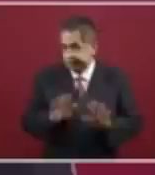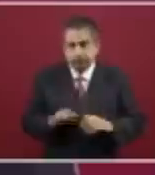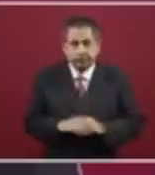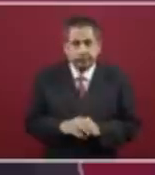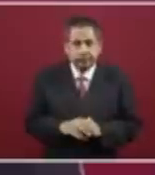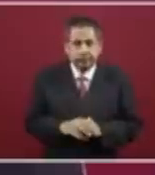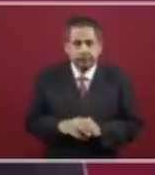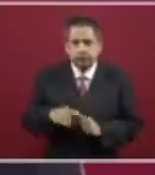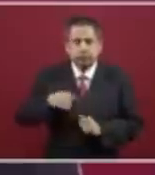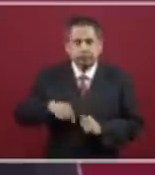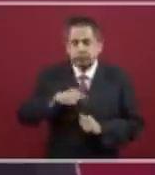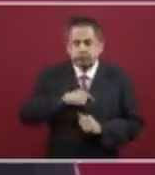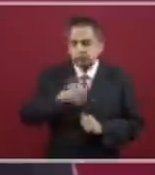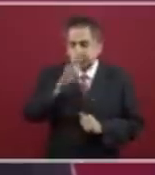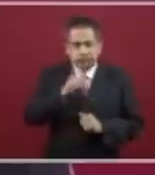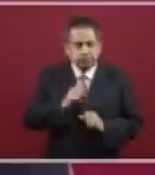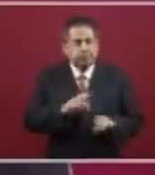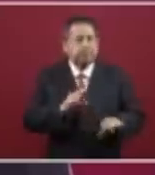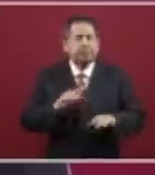No puede